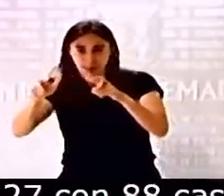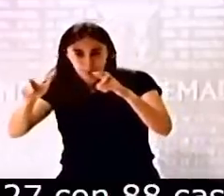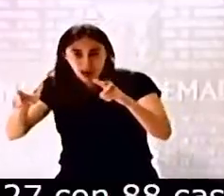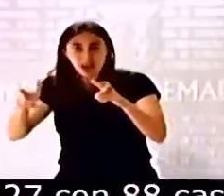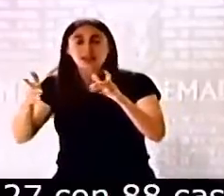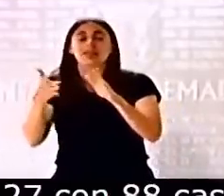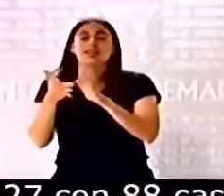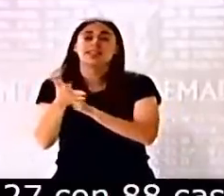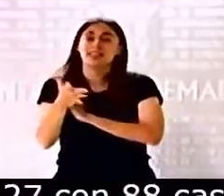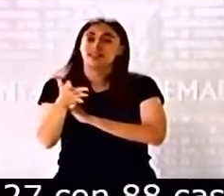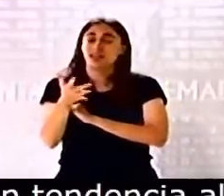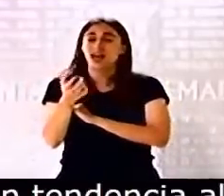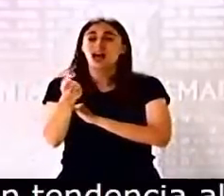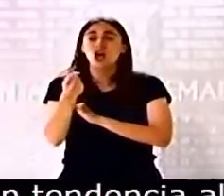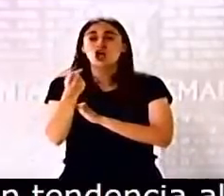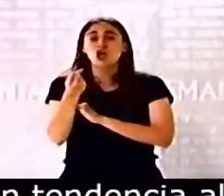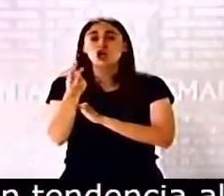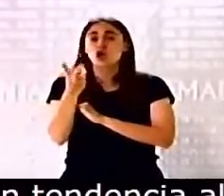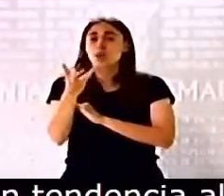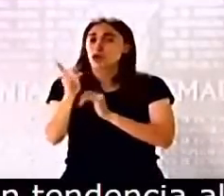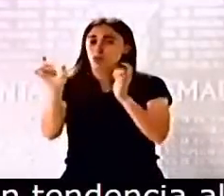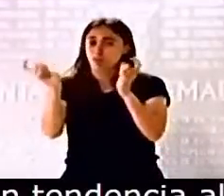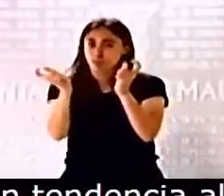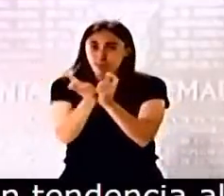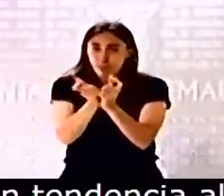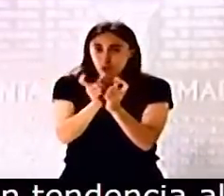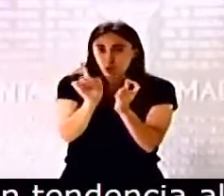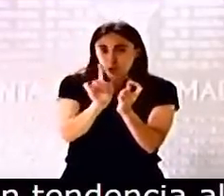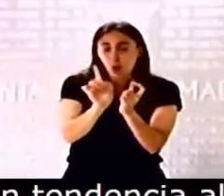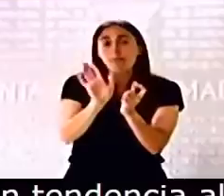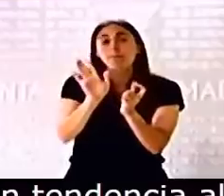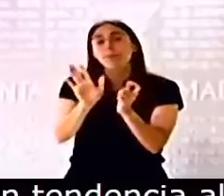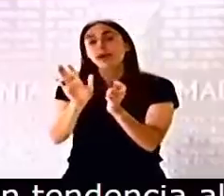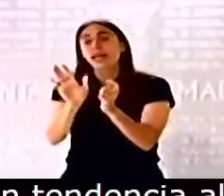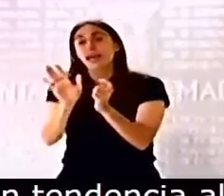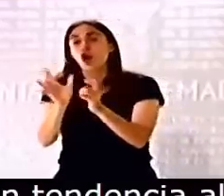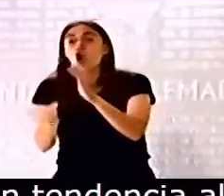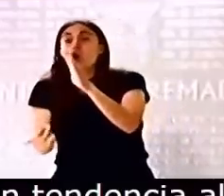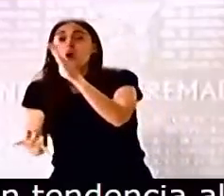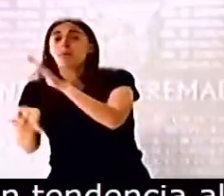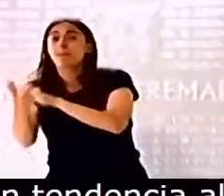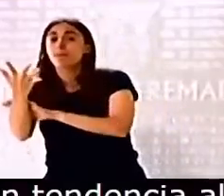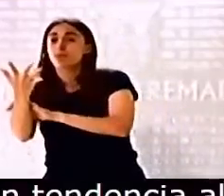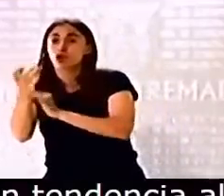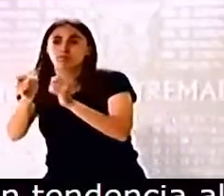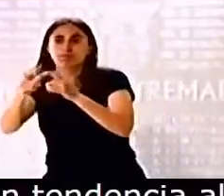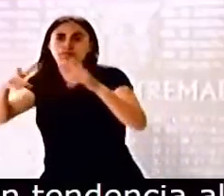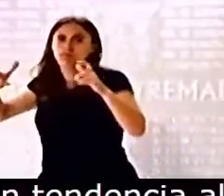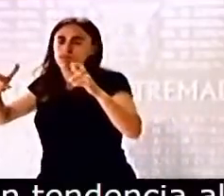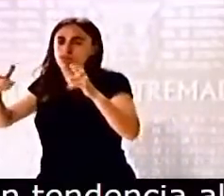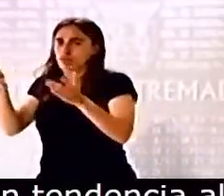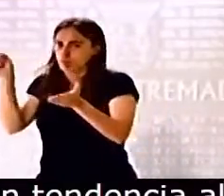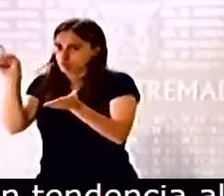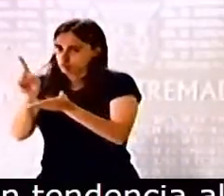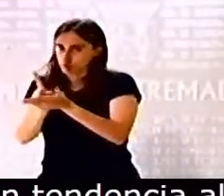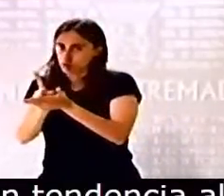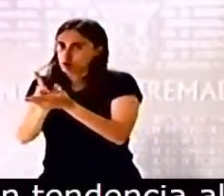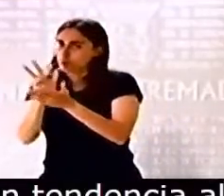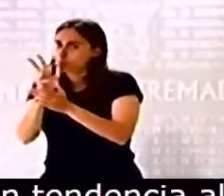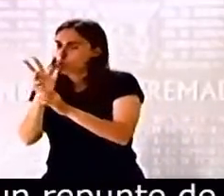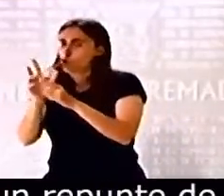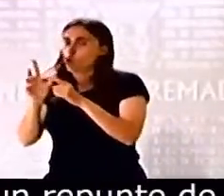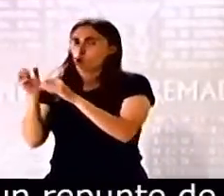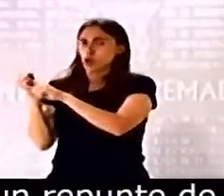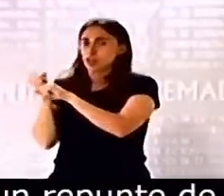incidencia tenga una tendencia a la baja, pero tampoco esperamos un repunte de la incidencia muy elevado como consecuencia